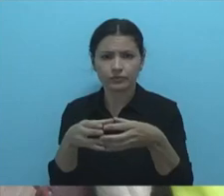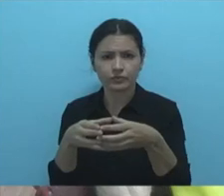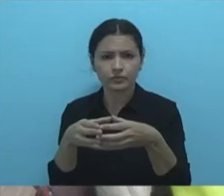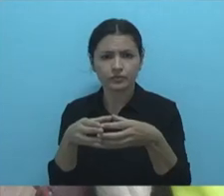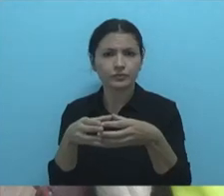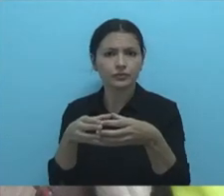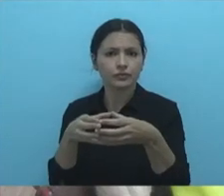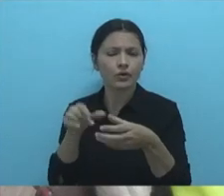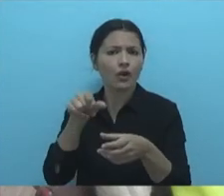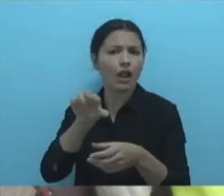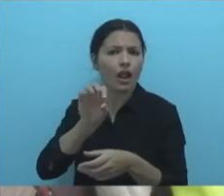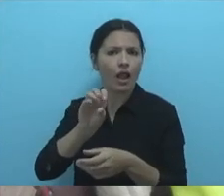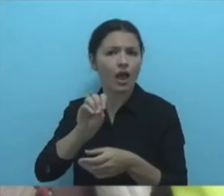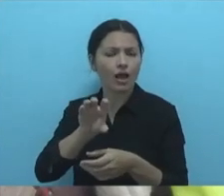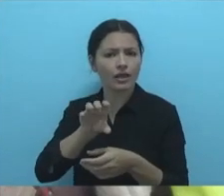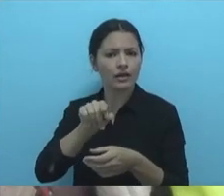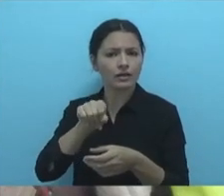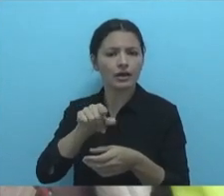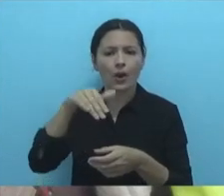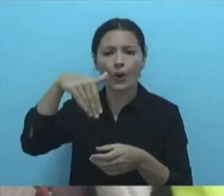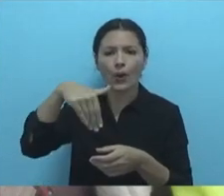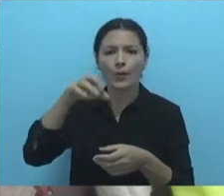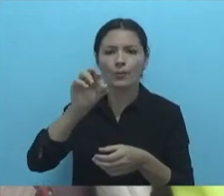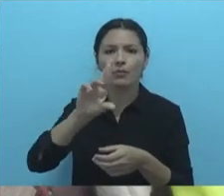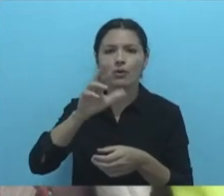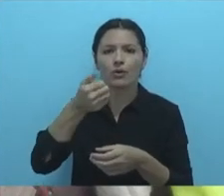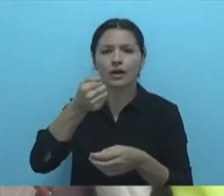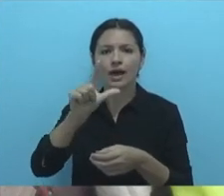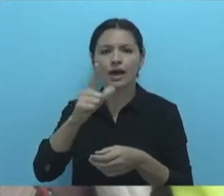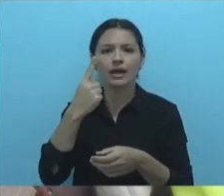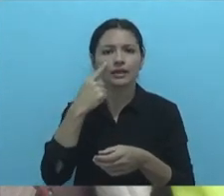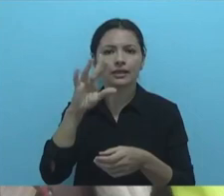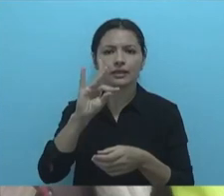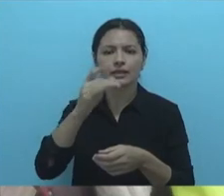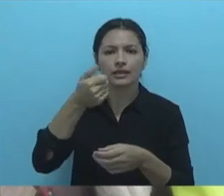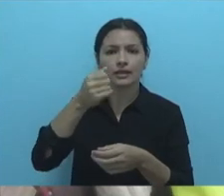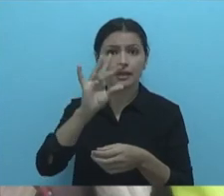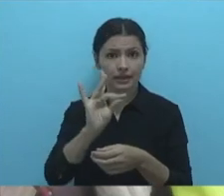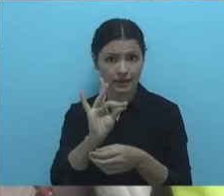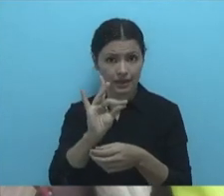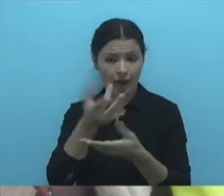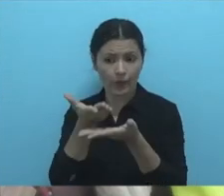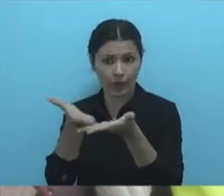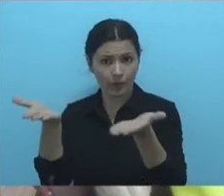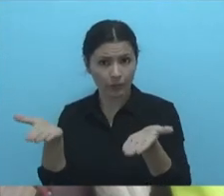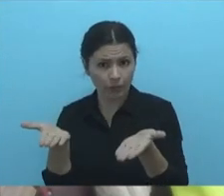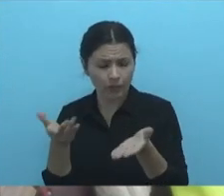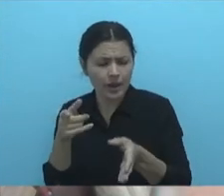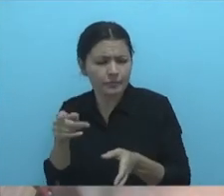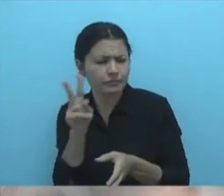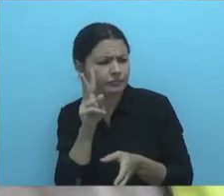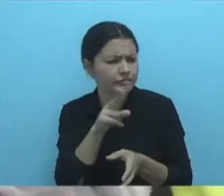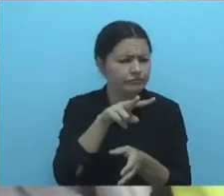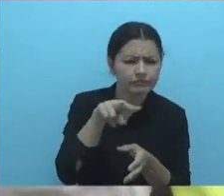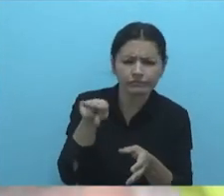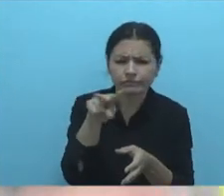célebre que se llamaba moralidad pública que manejaba la persecución y la